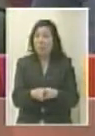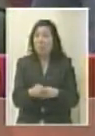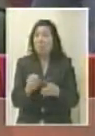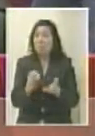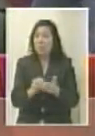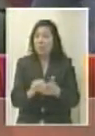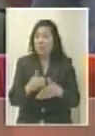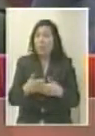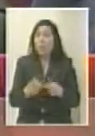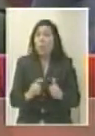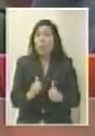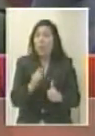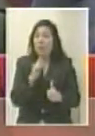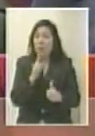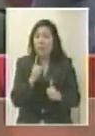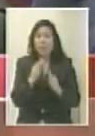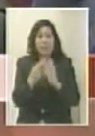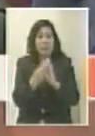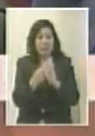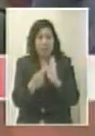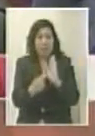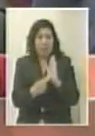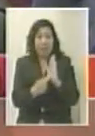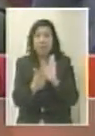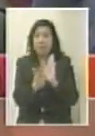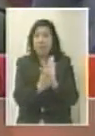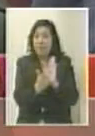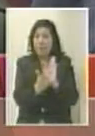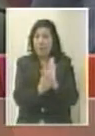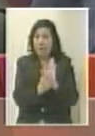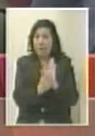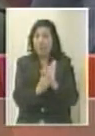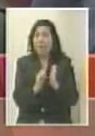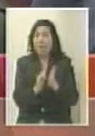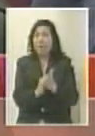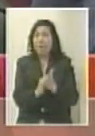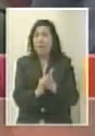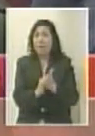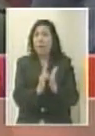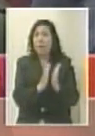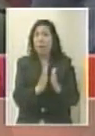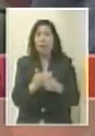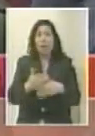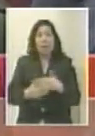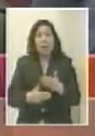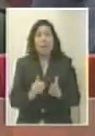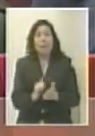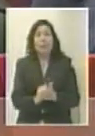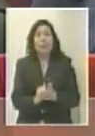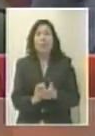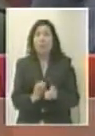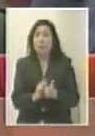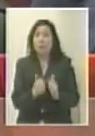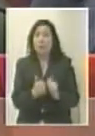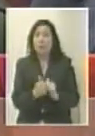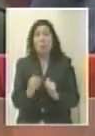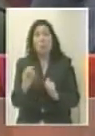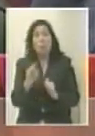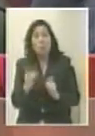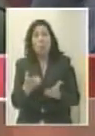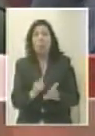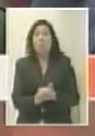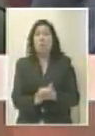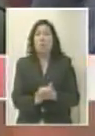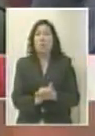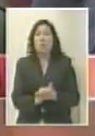más adelante es cuál es el estado del reglamento de la ley de moratoria a los organismos genéticamente modificados, u